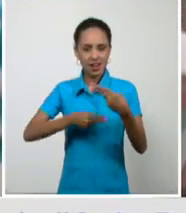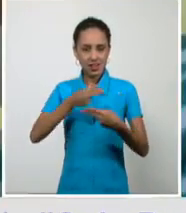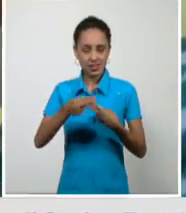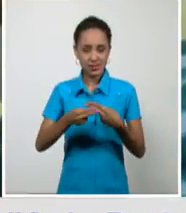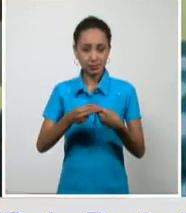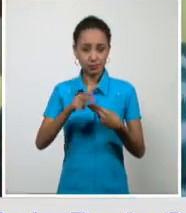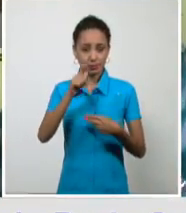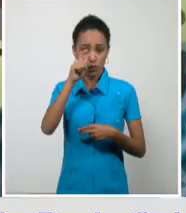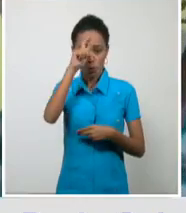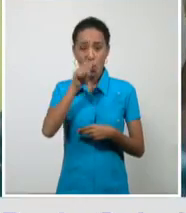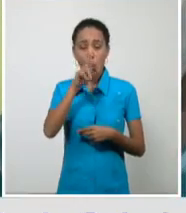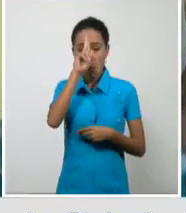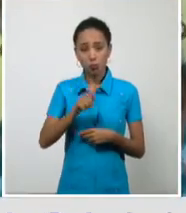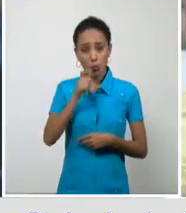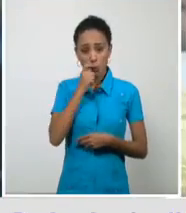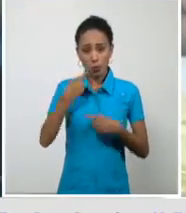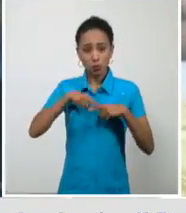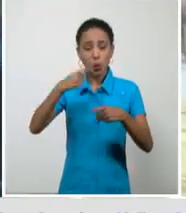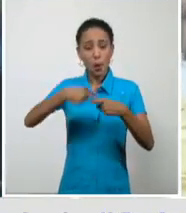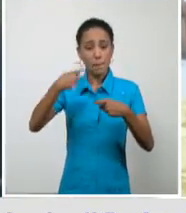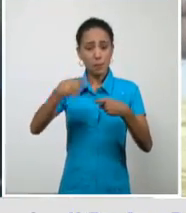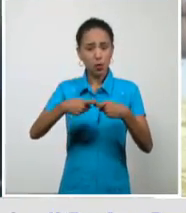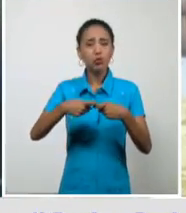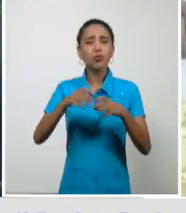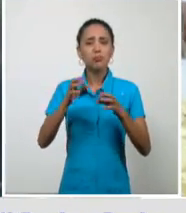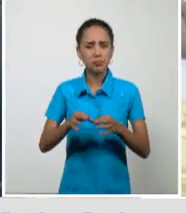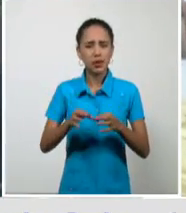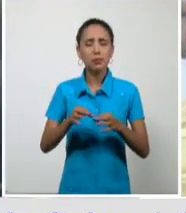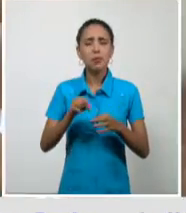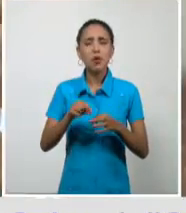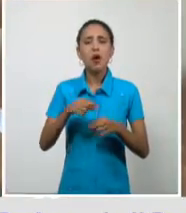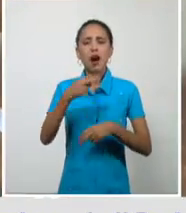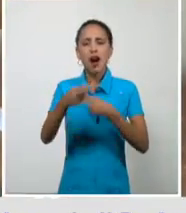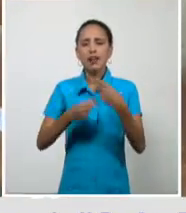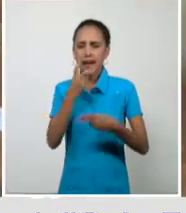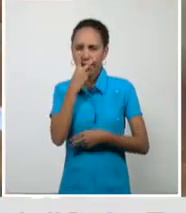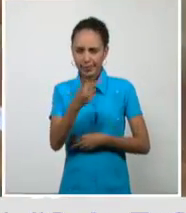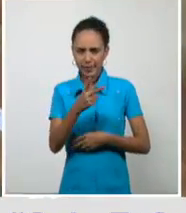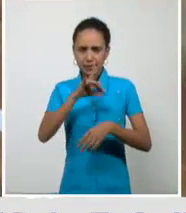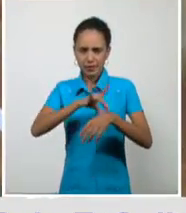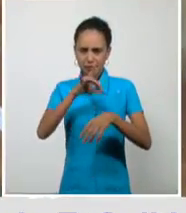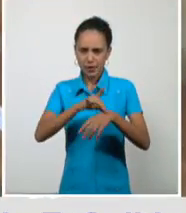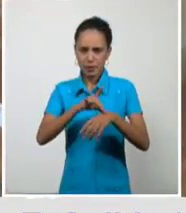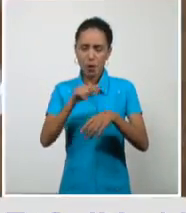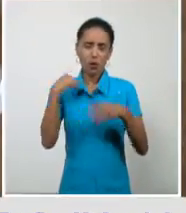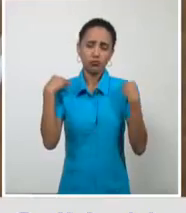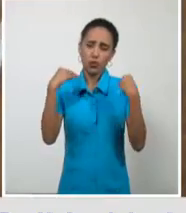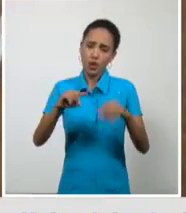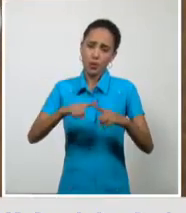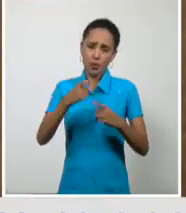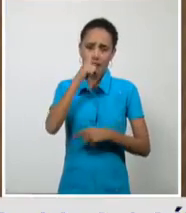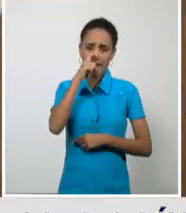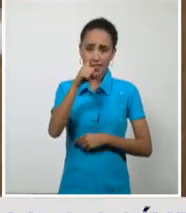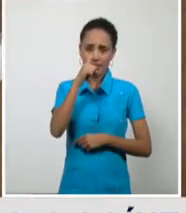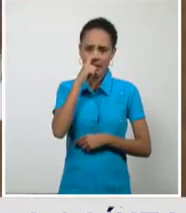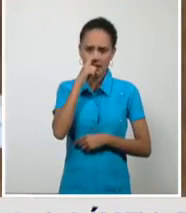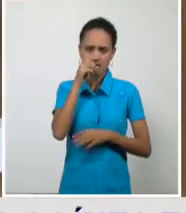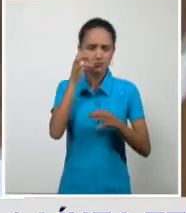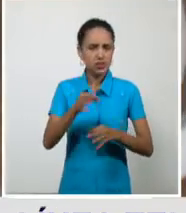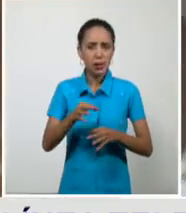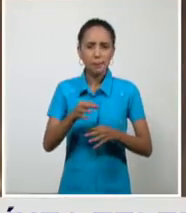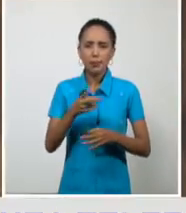un matrimonio de doctores experimentados en el área de protección a pacientes, ya jubilados por el peso de los años, no pierden un solo